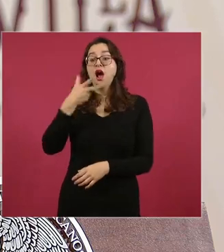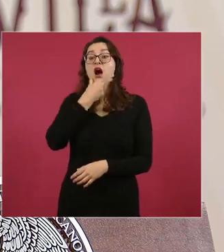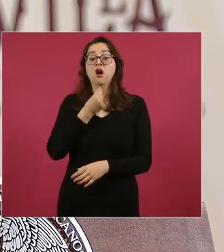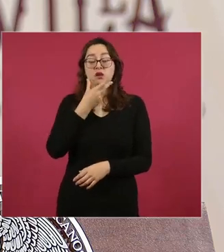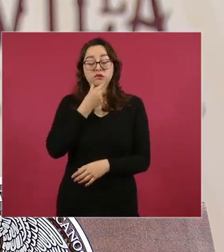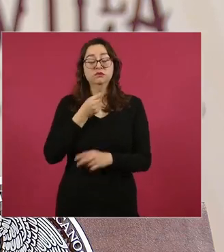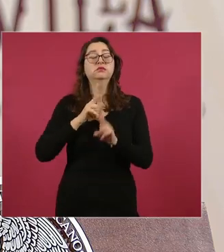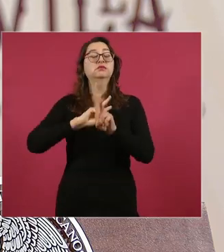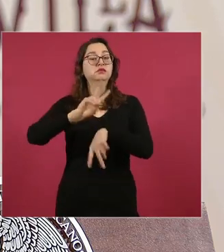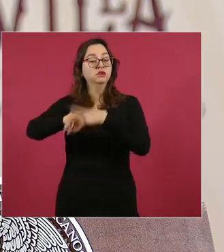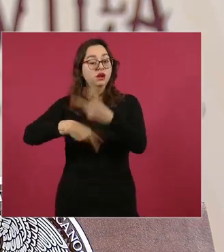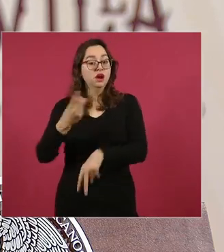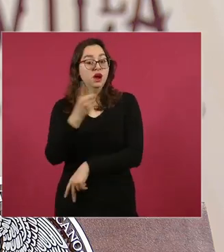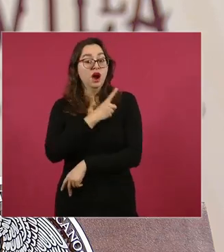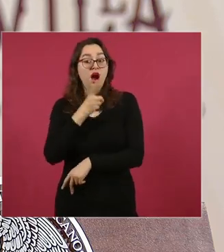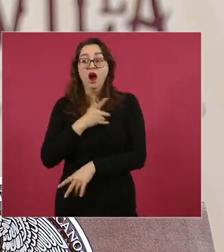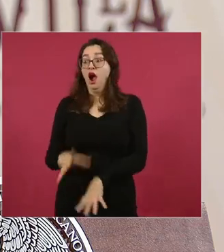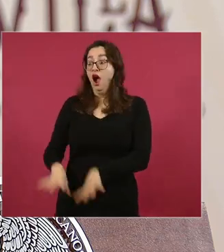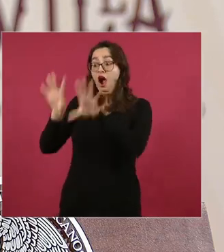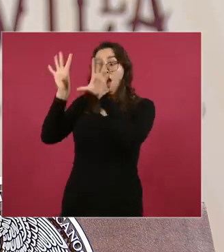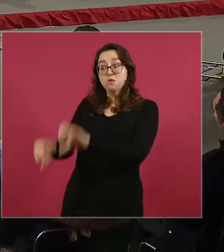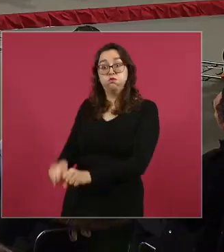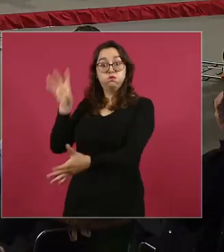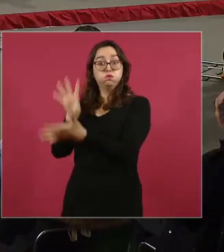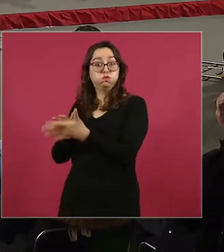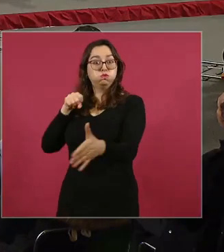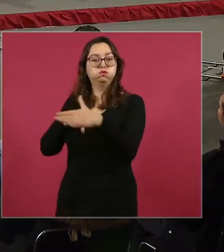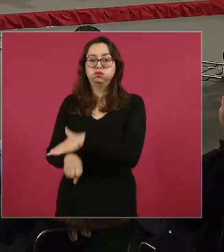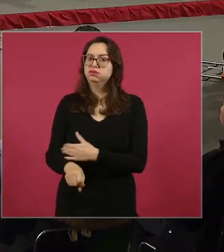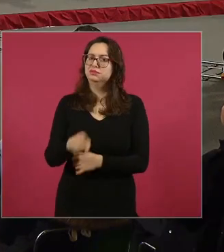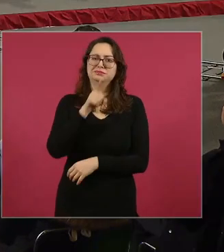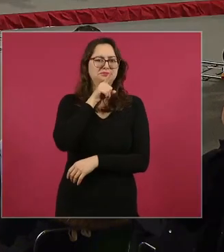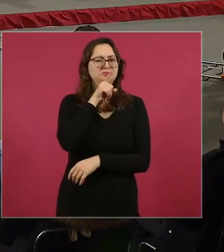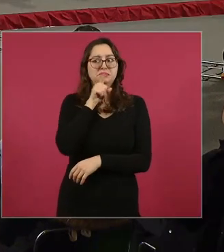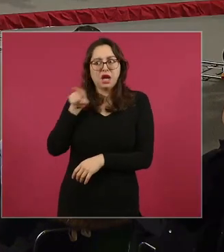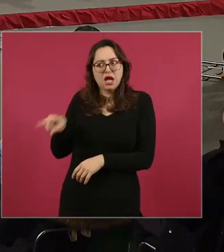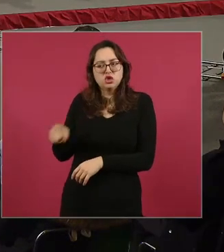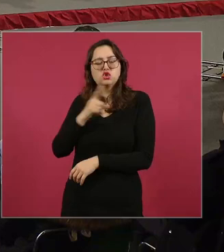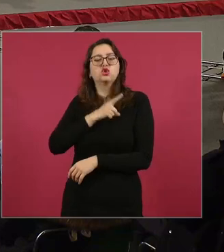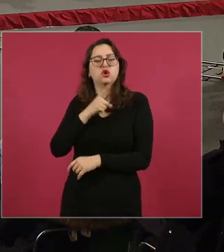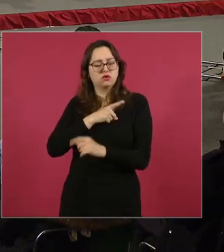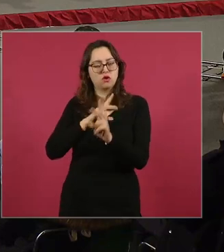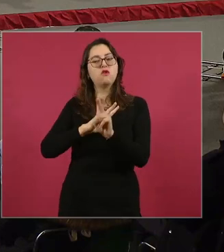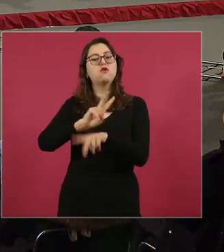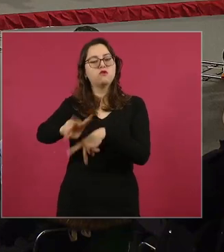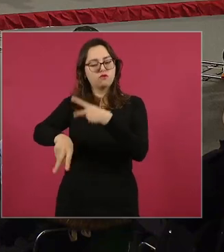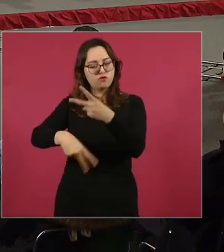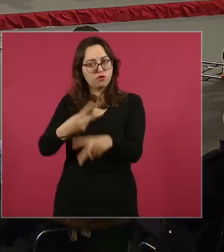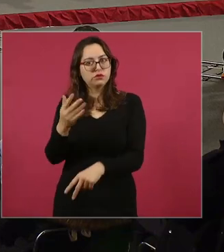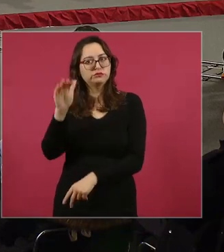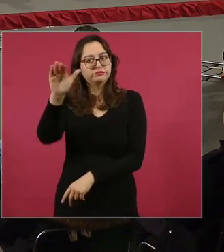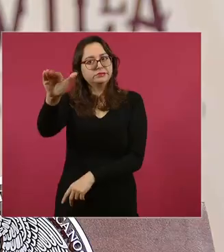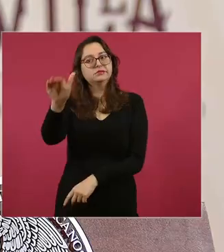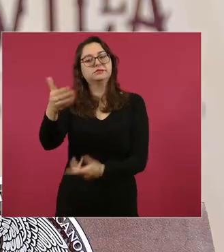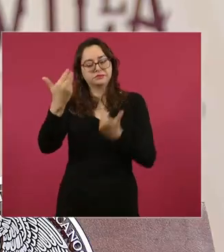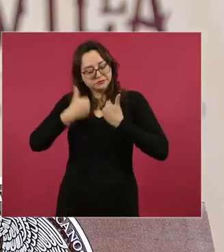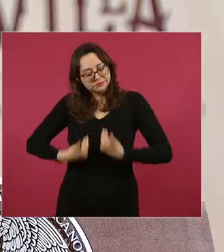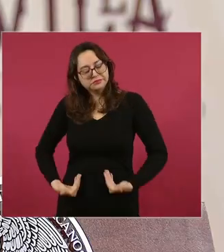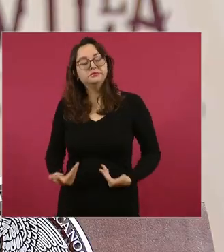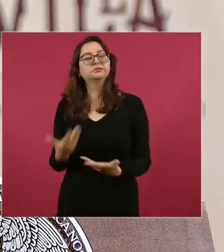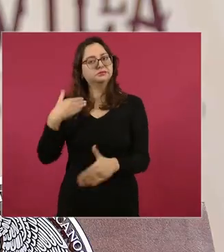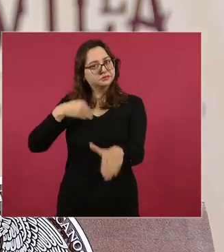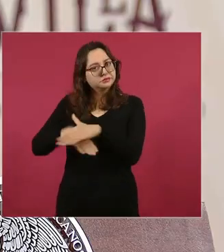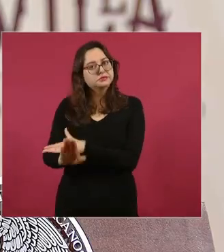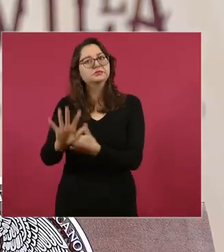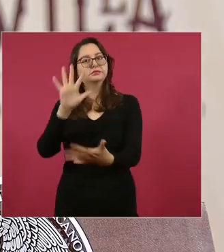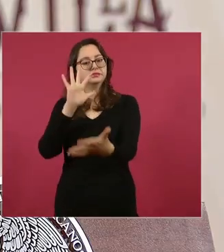pie, no fue detenido, como dijeron en Miami, el 7 de diciembre aproximadamente a las 11 de la